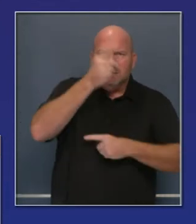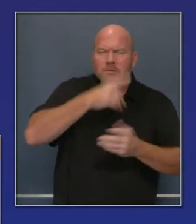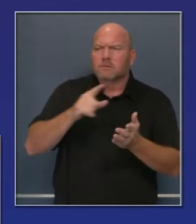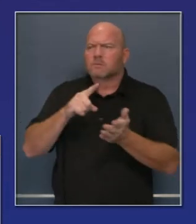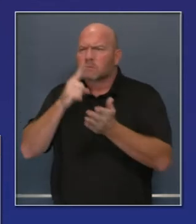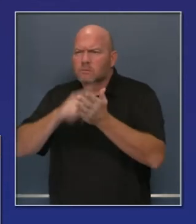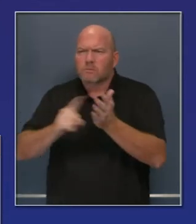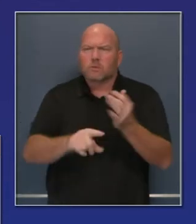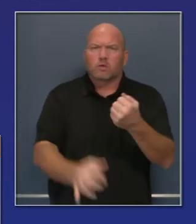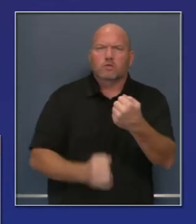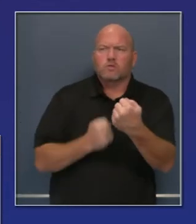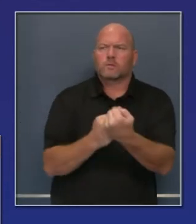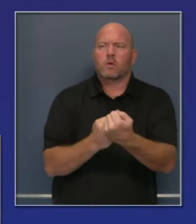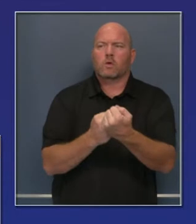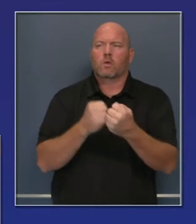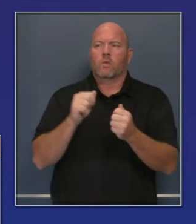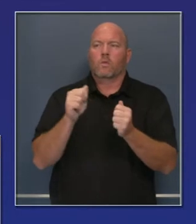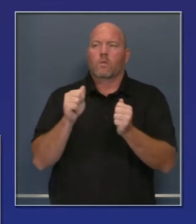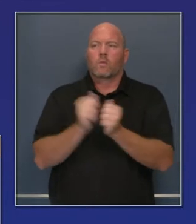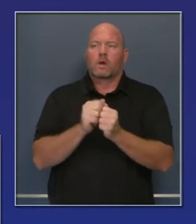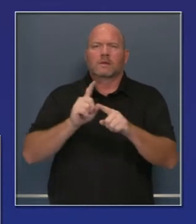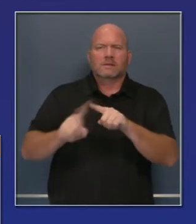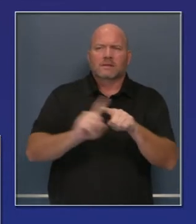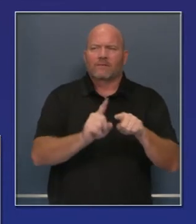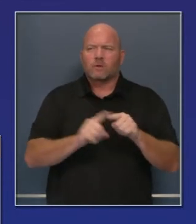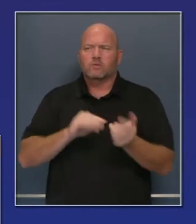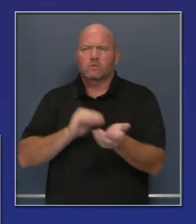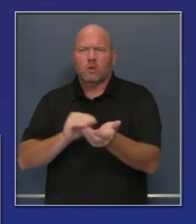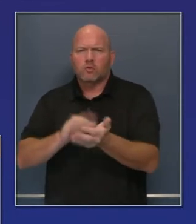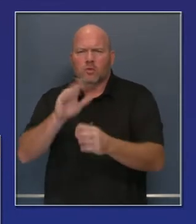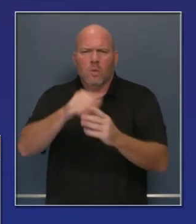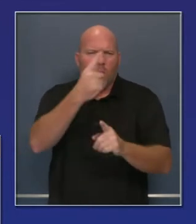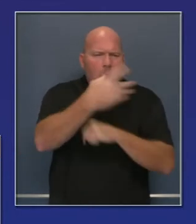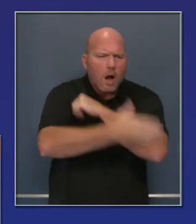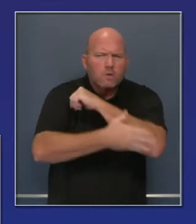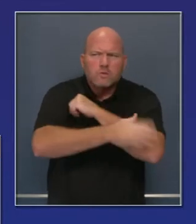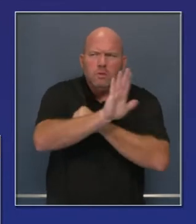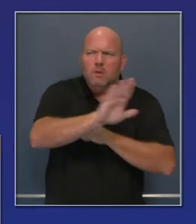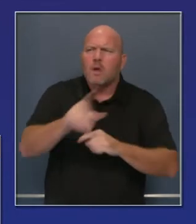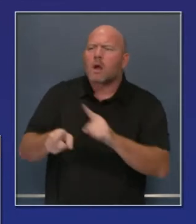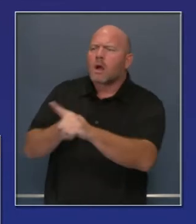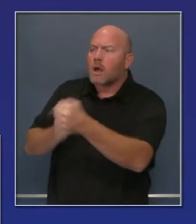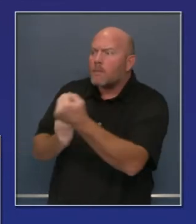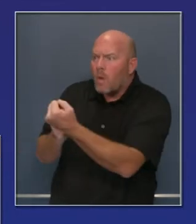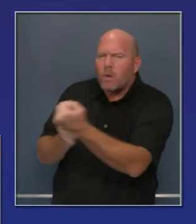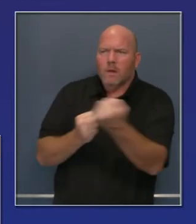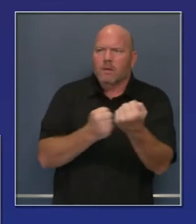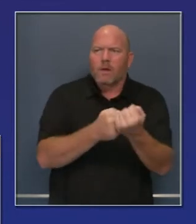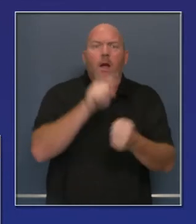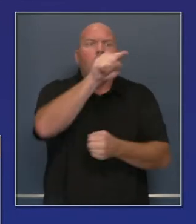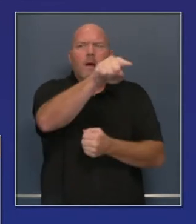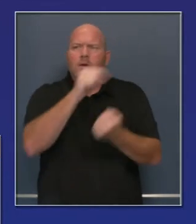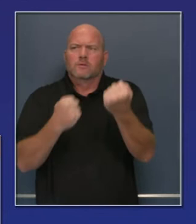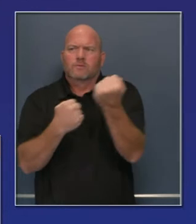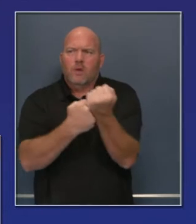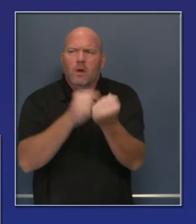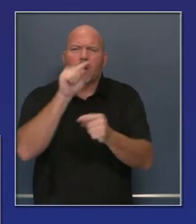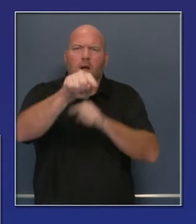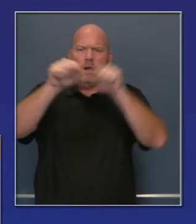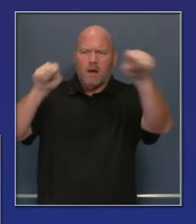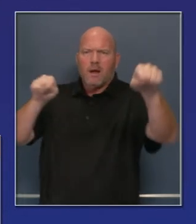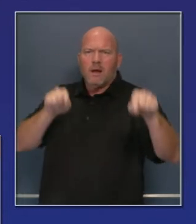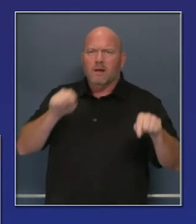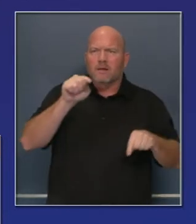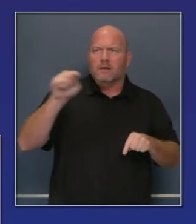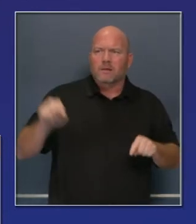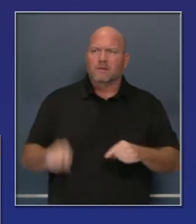apoyo de investigación de enfermedades junto con epidemiólogos, apoyando un condado tal vez a otro que está a cientos de